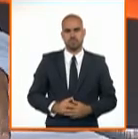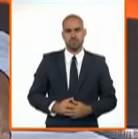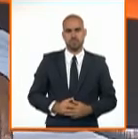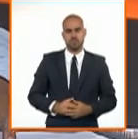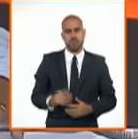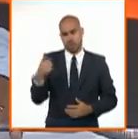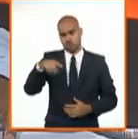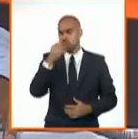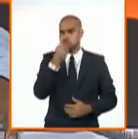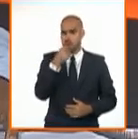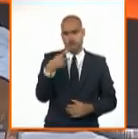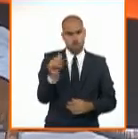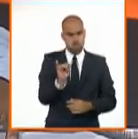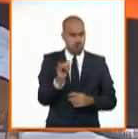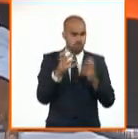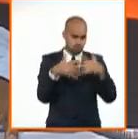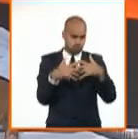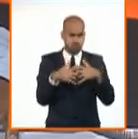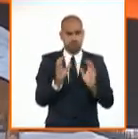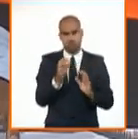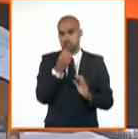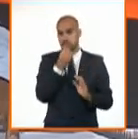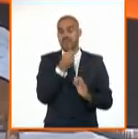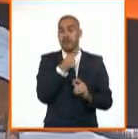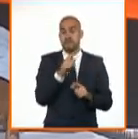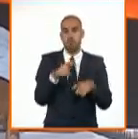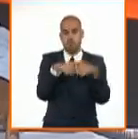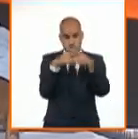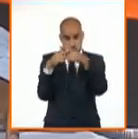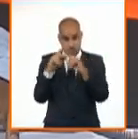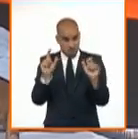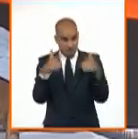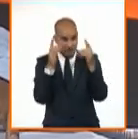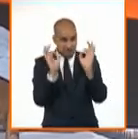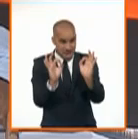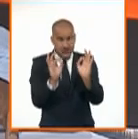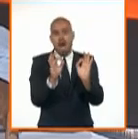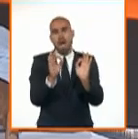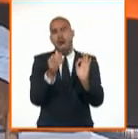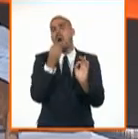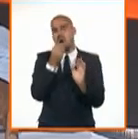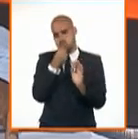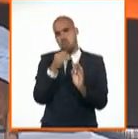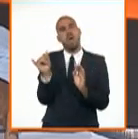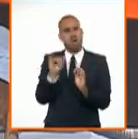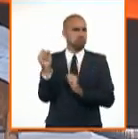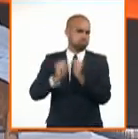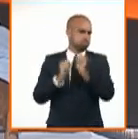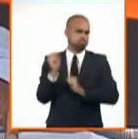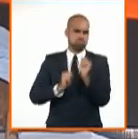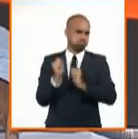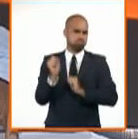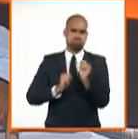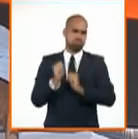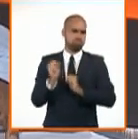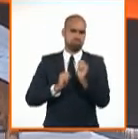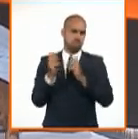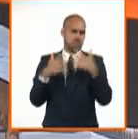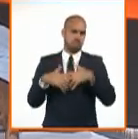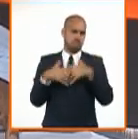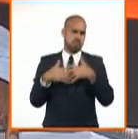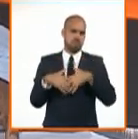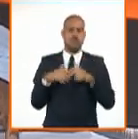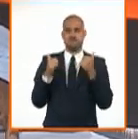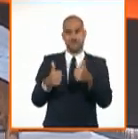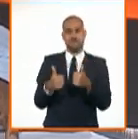si se cumplieran los ciclos de mantenimiento y no se tuvieran las deudas con ellos y no tuvieran tanto digamos avería